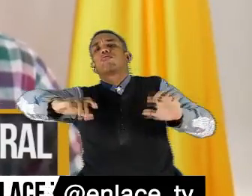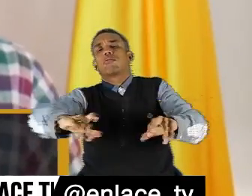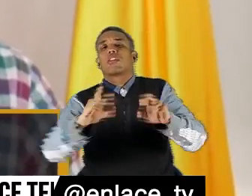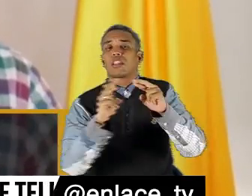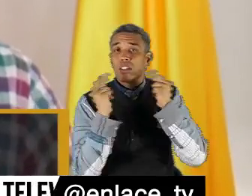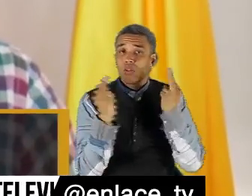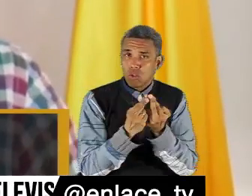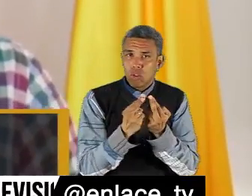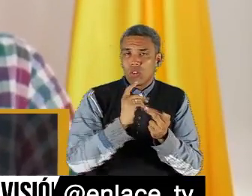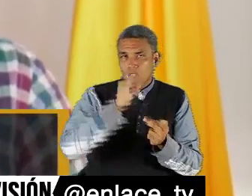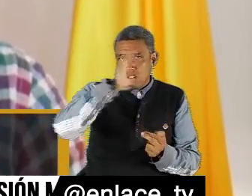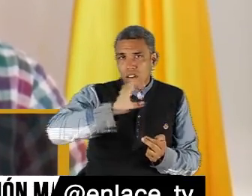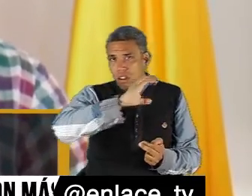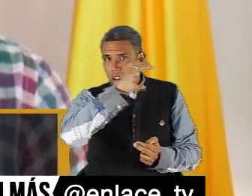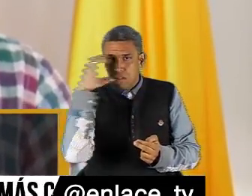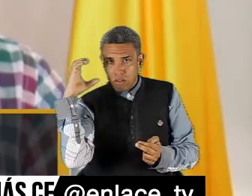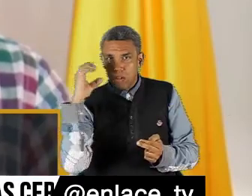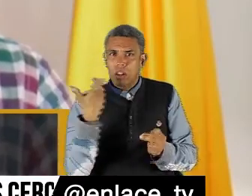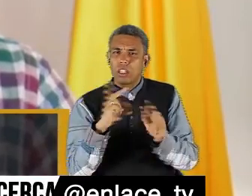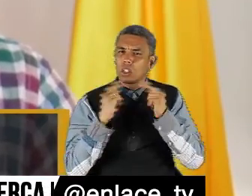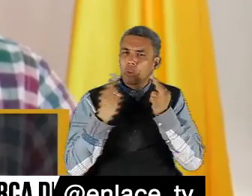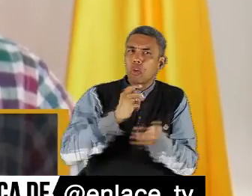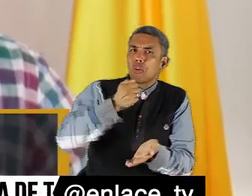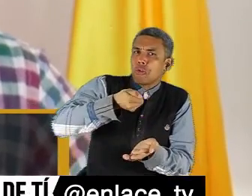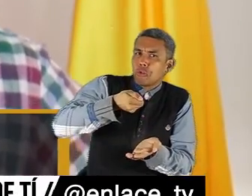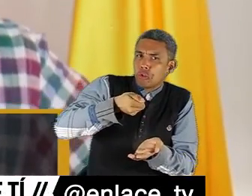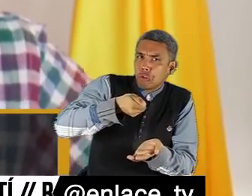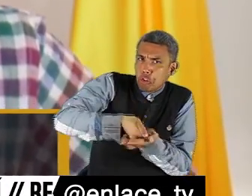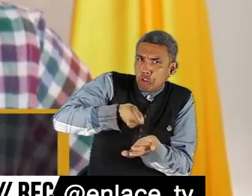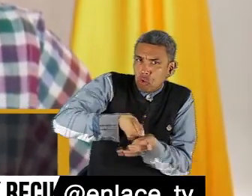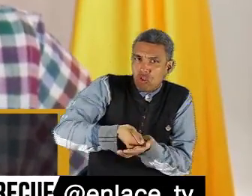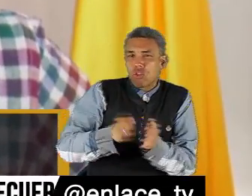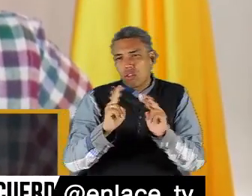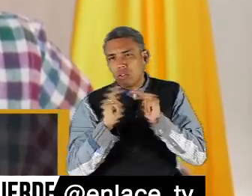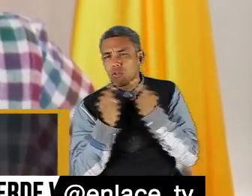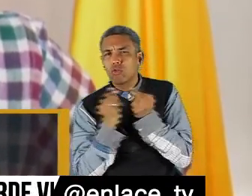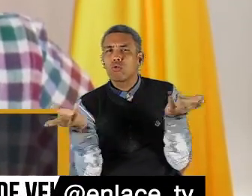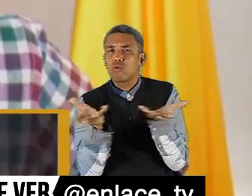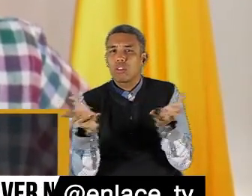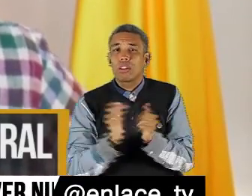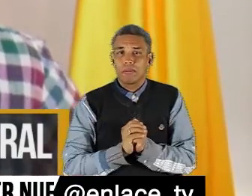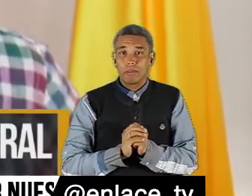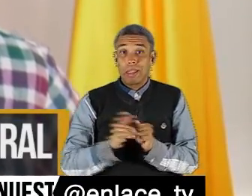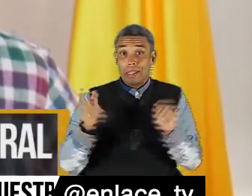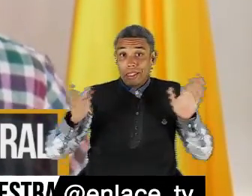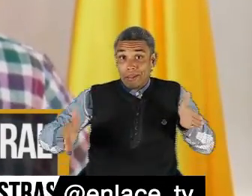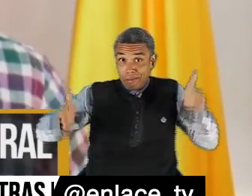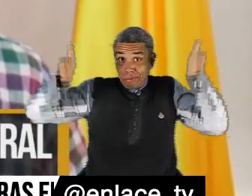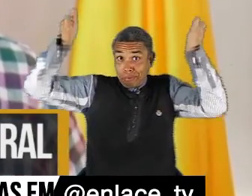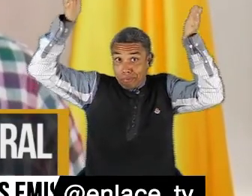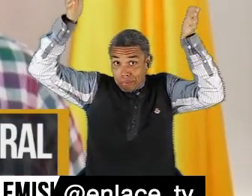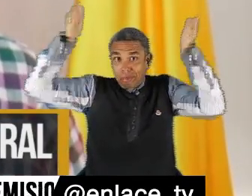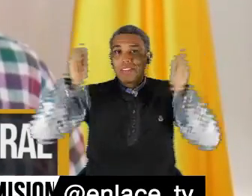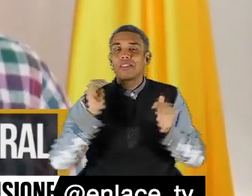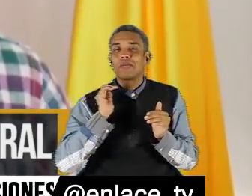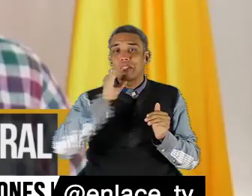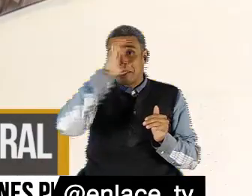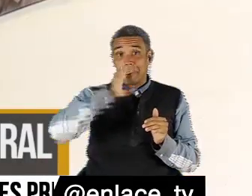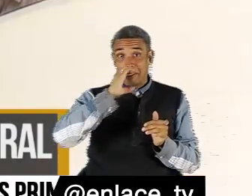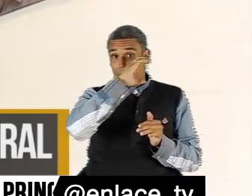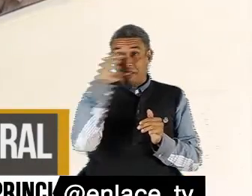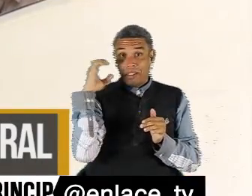junio a las 4 de la tarde en el auditorio de la sede principal de CAFABA, aquí ubicado